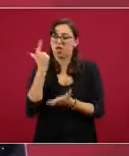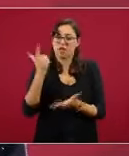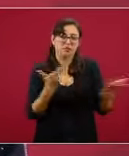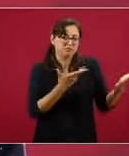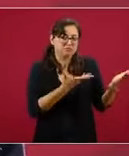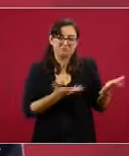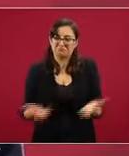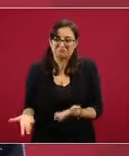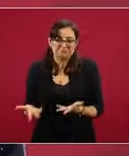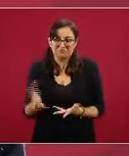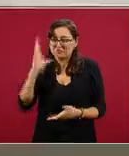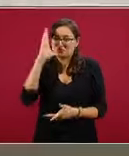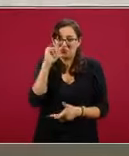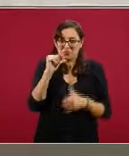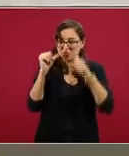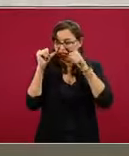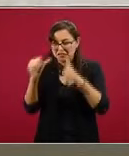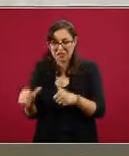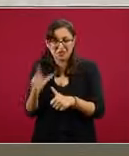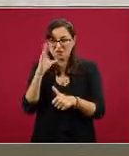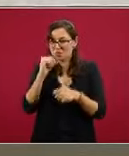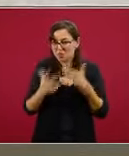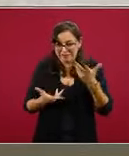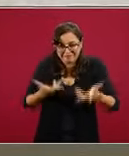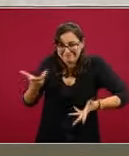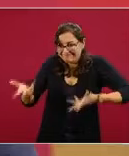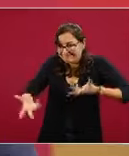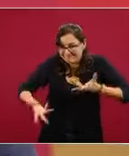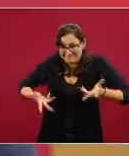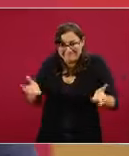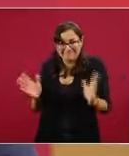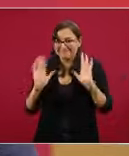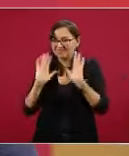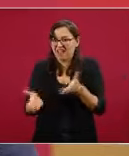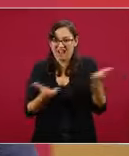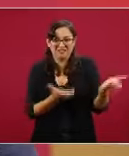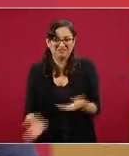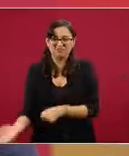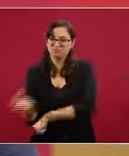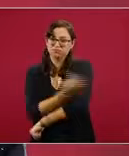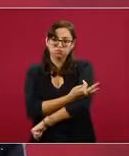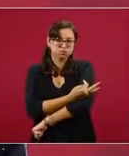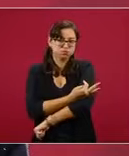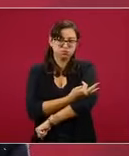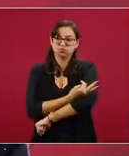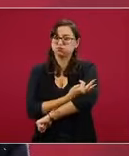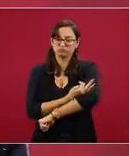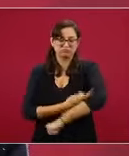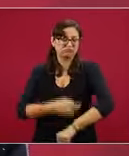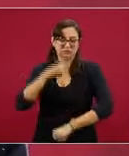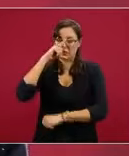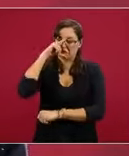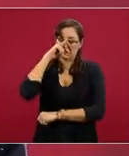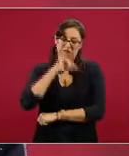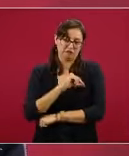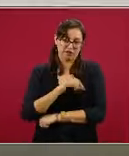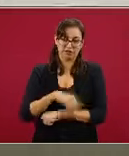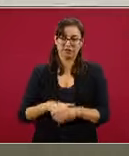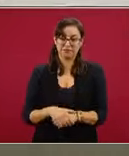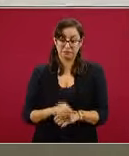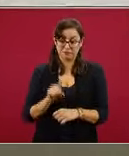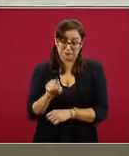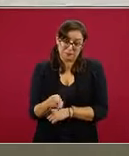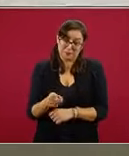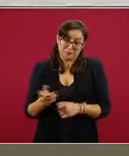algo que en su momento haya estado en las manos, digamos, ni del hospital, ni en este caso de los profesionales de la salud que